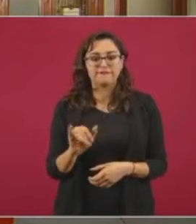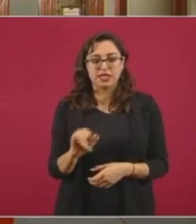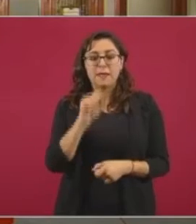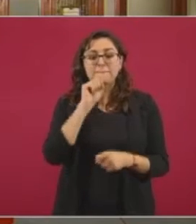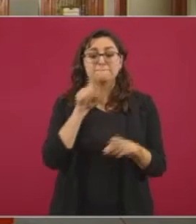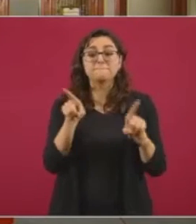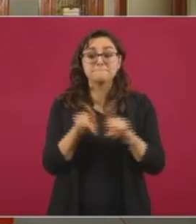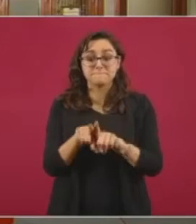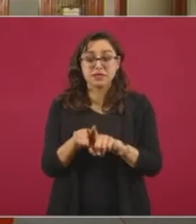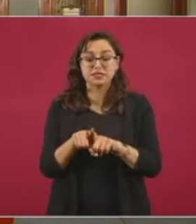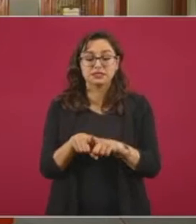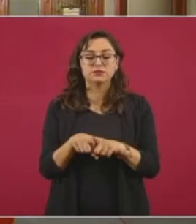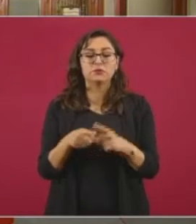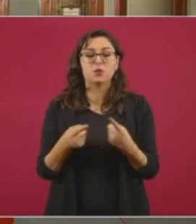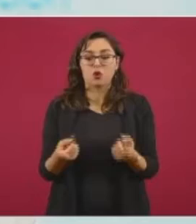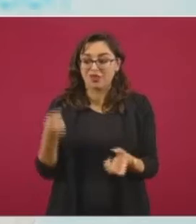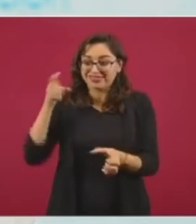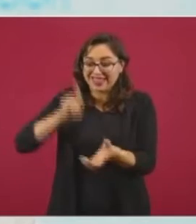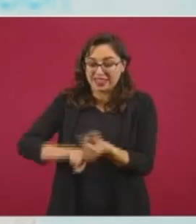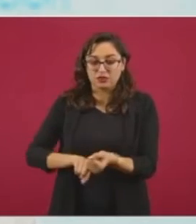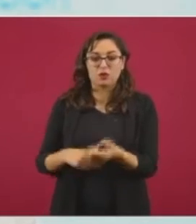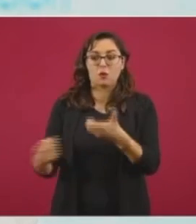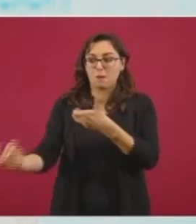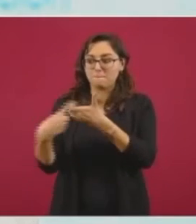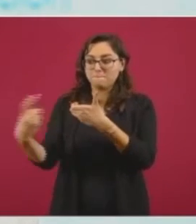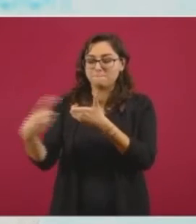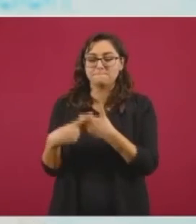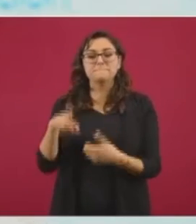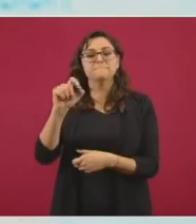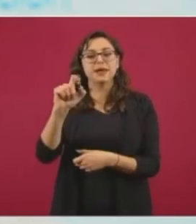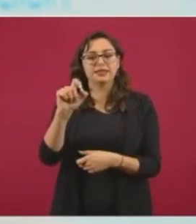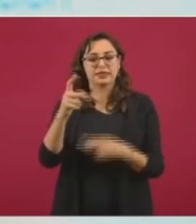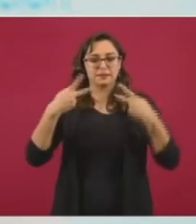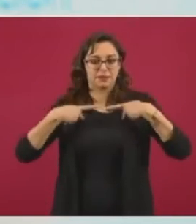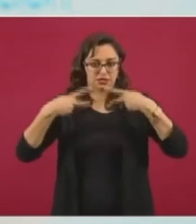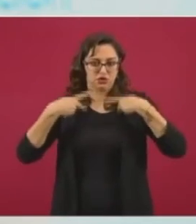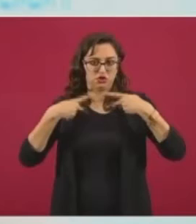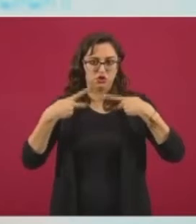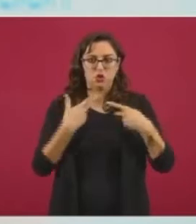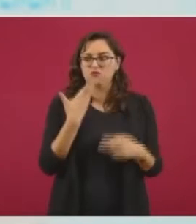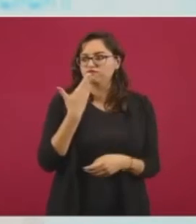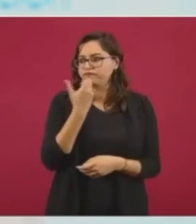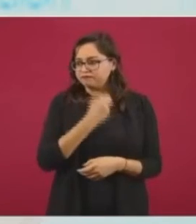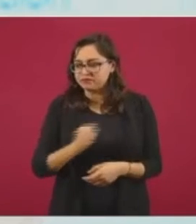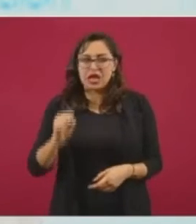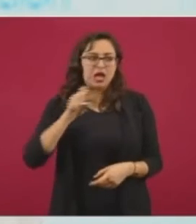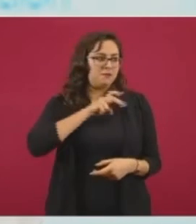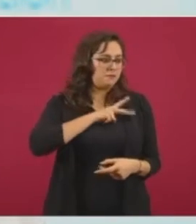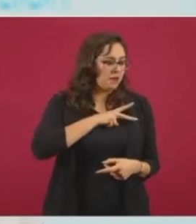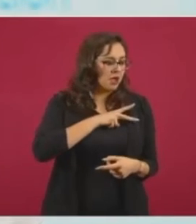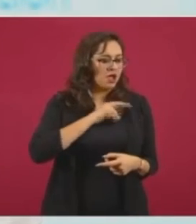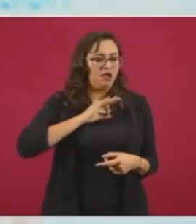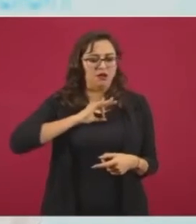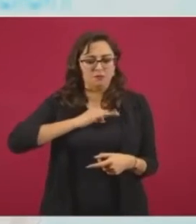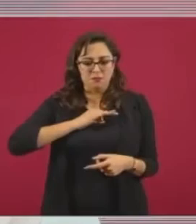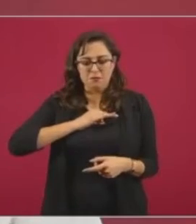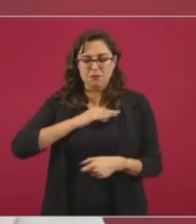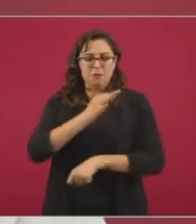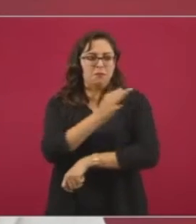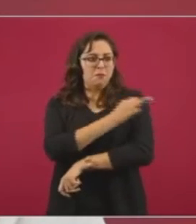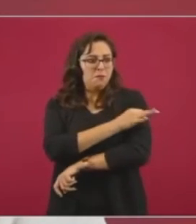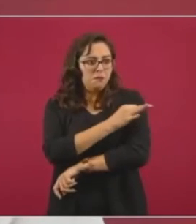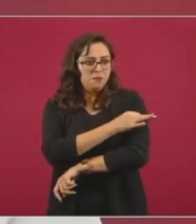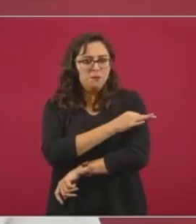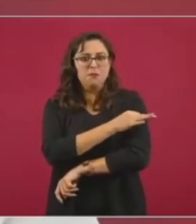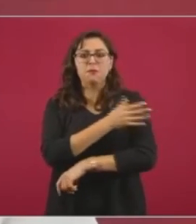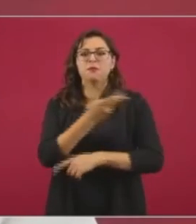él 20 personas también especialistas en múltiples campos, no solamente virología, infectología,